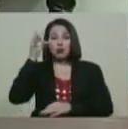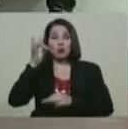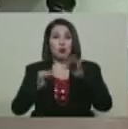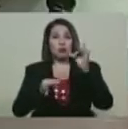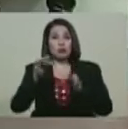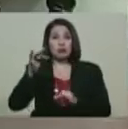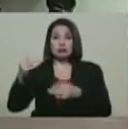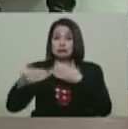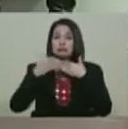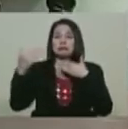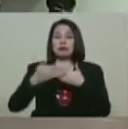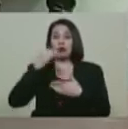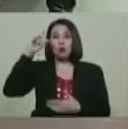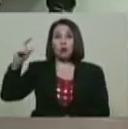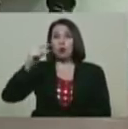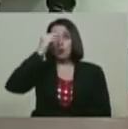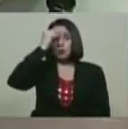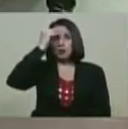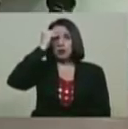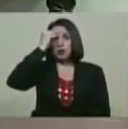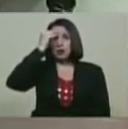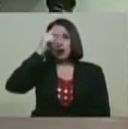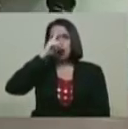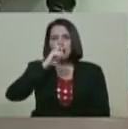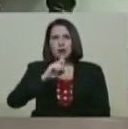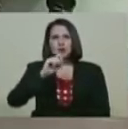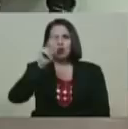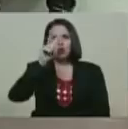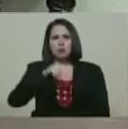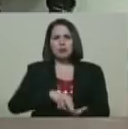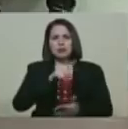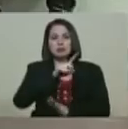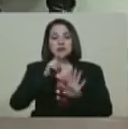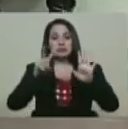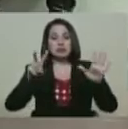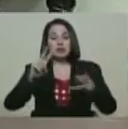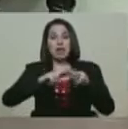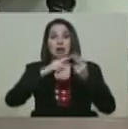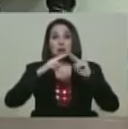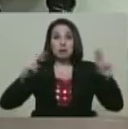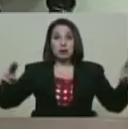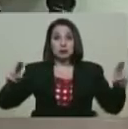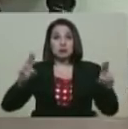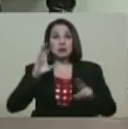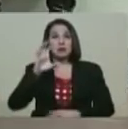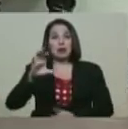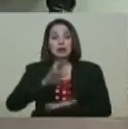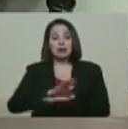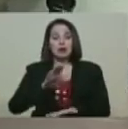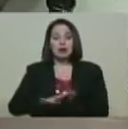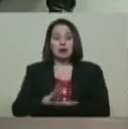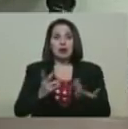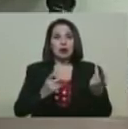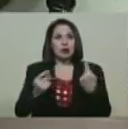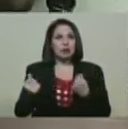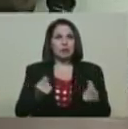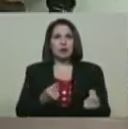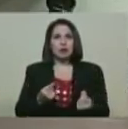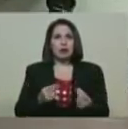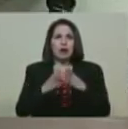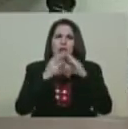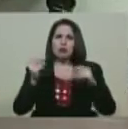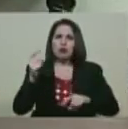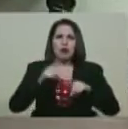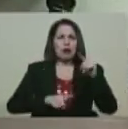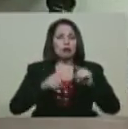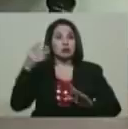daños que le hizo Julio Borges en el año 2017 a la paz del país, a la tranquilidad económica y a todo lo que sucedió.